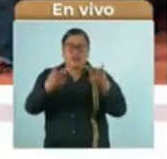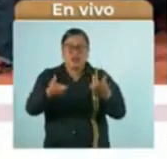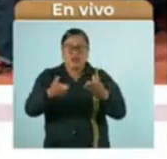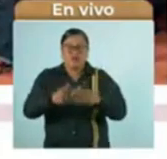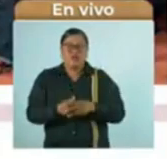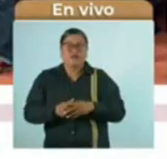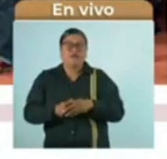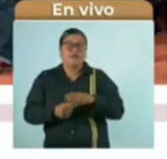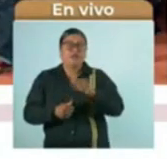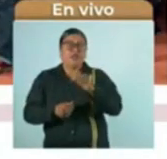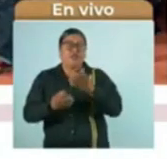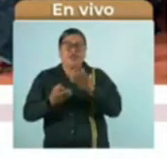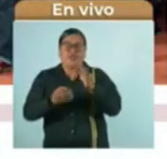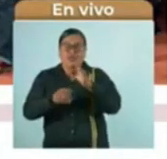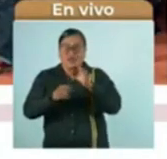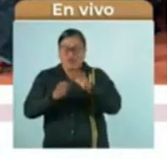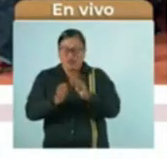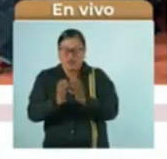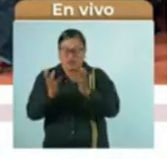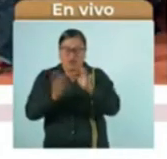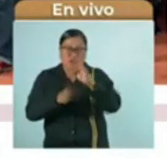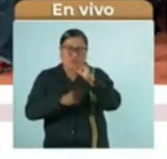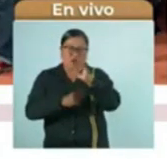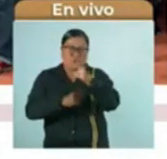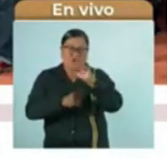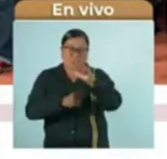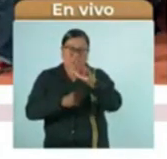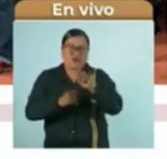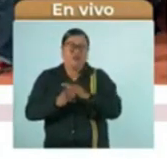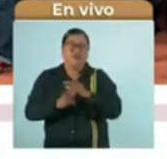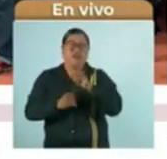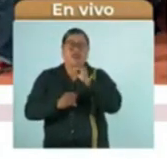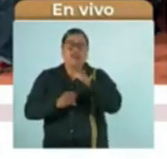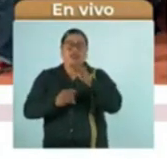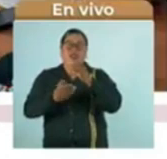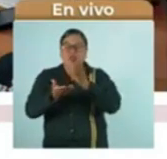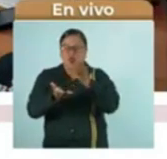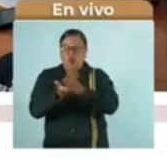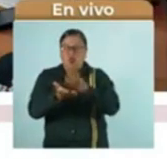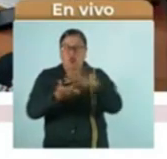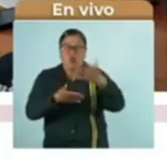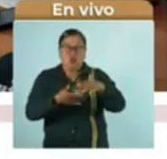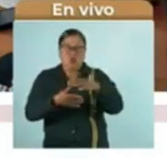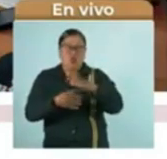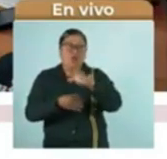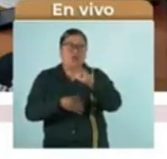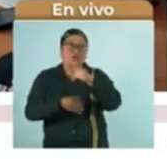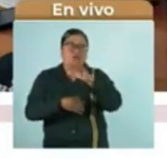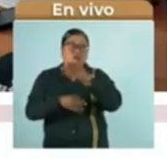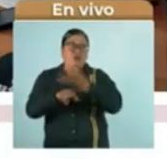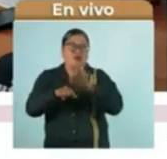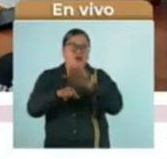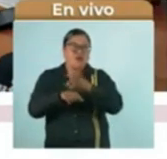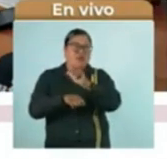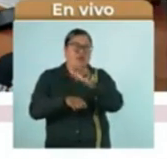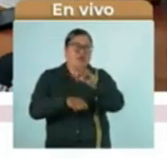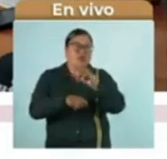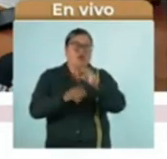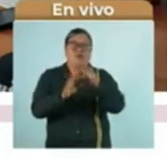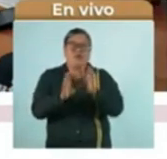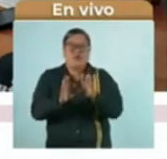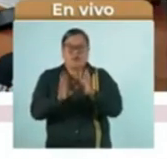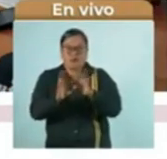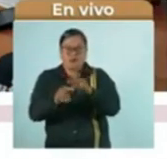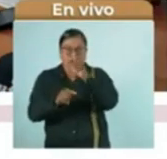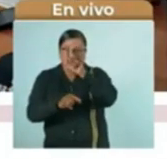el arrier El Ocotal el tesorito cascajo blanco Llano de pajarito